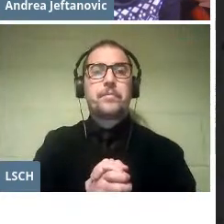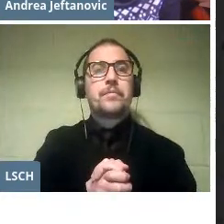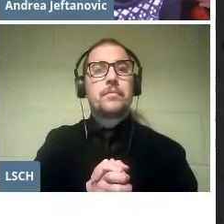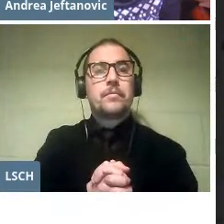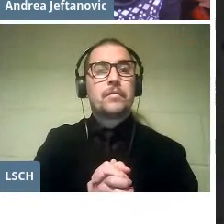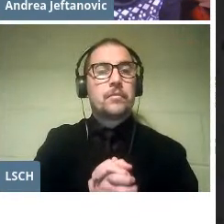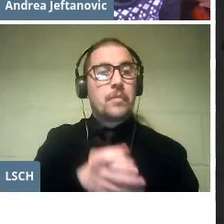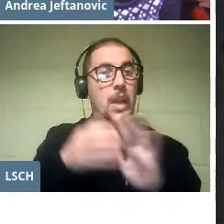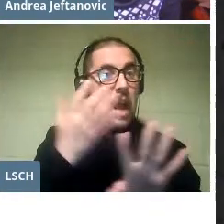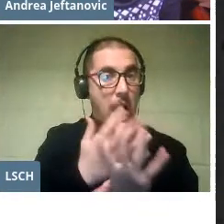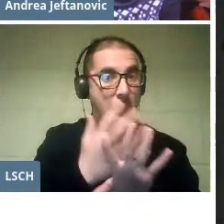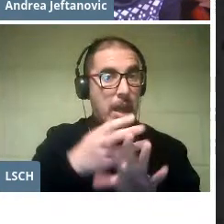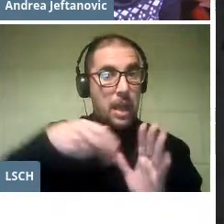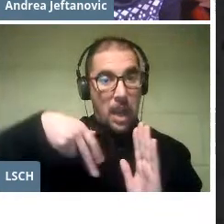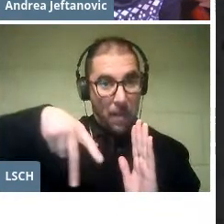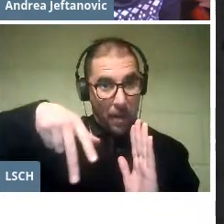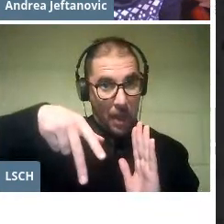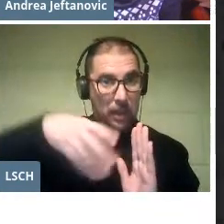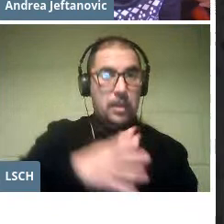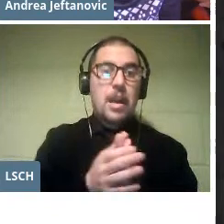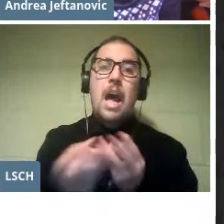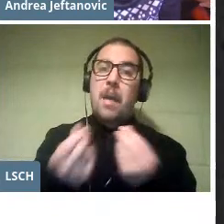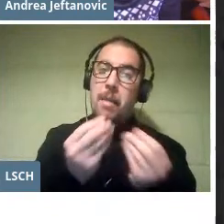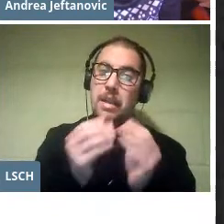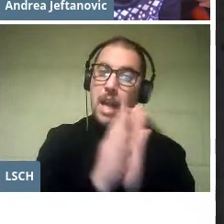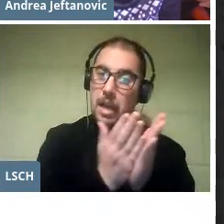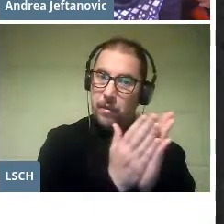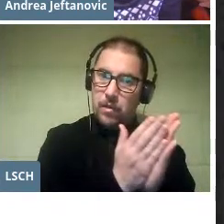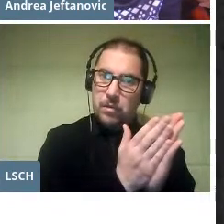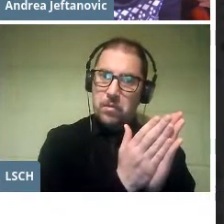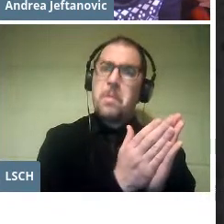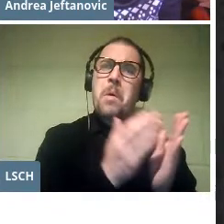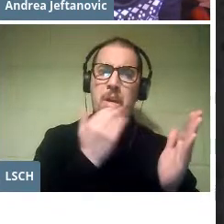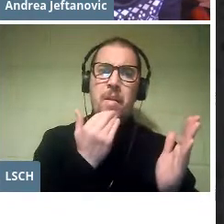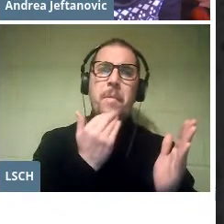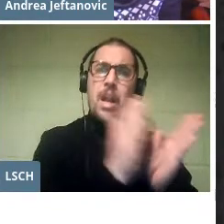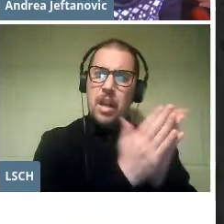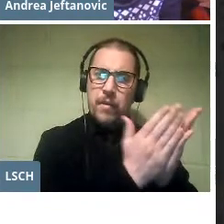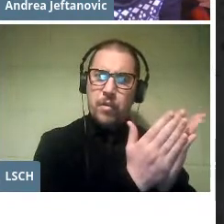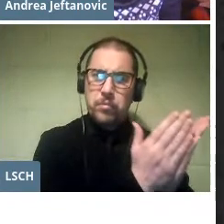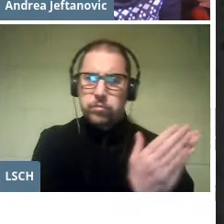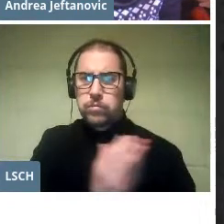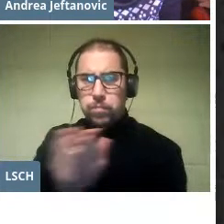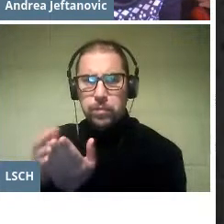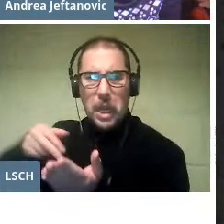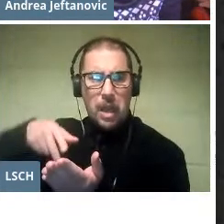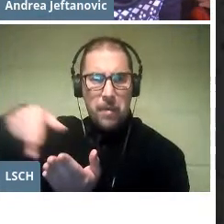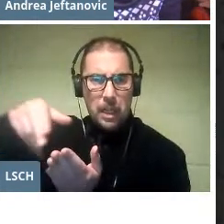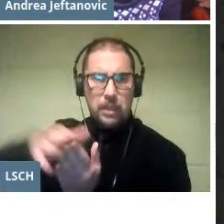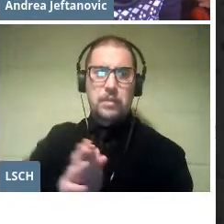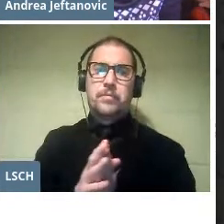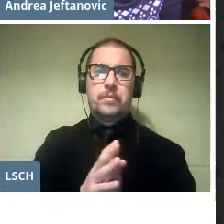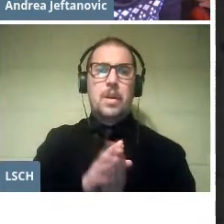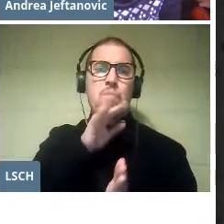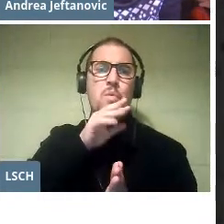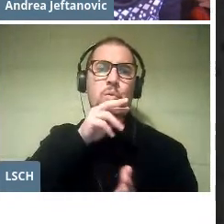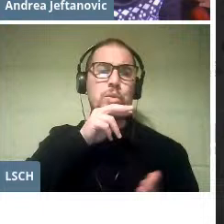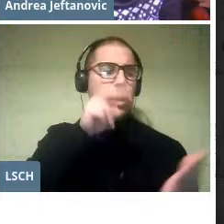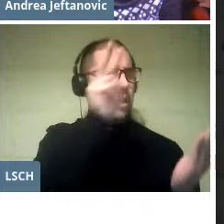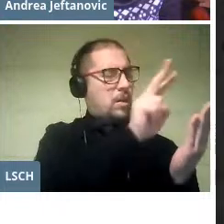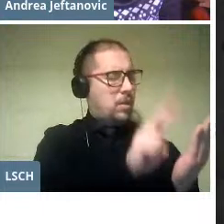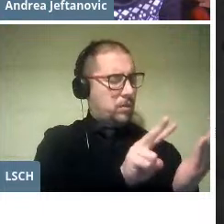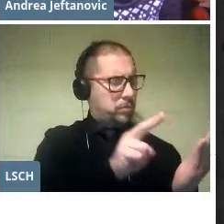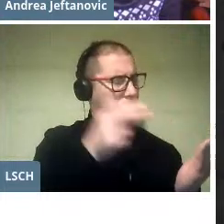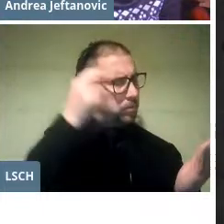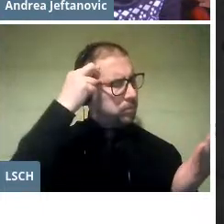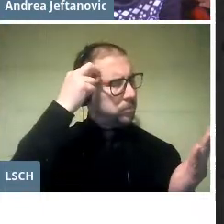si existen caminatas que semejan libros, también hay libros que semejan caminatas, y usa la actividad lectora del caminar